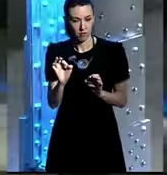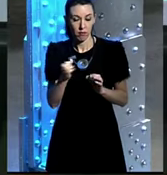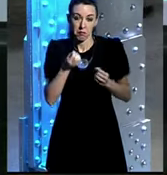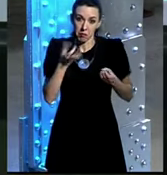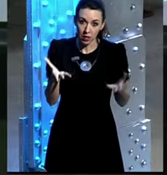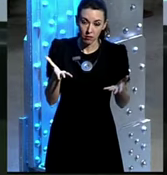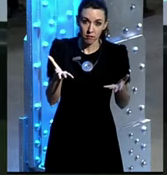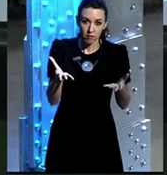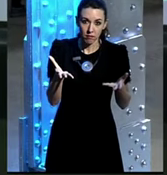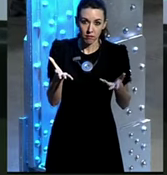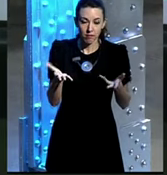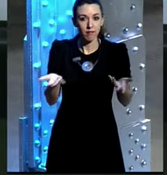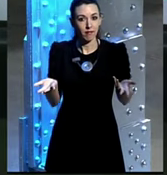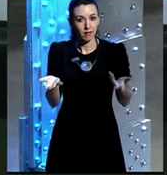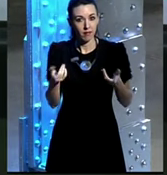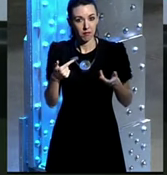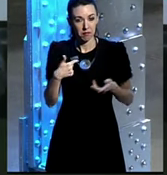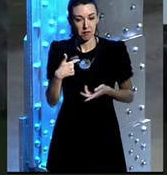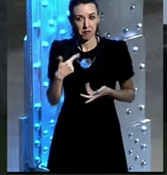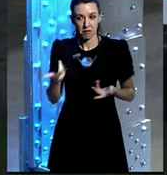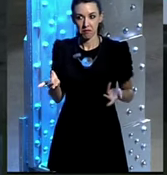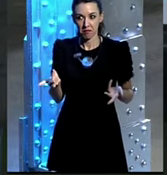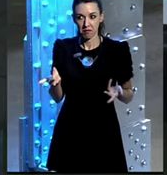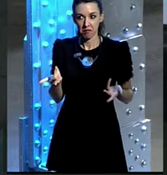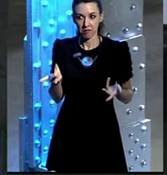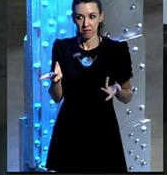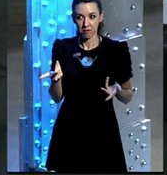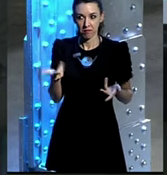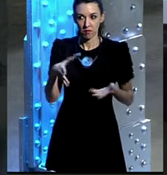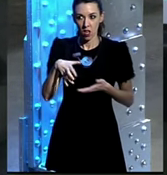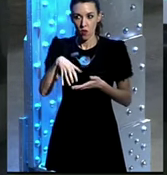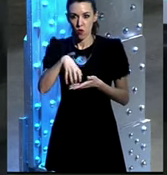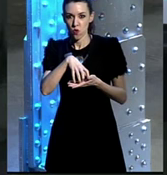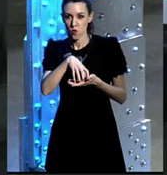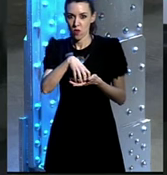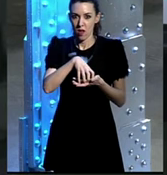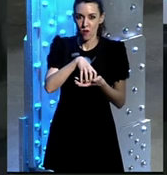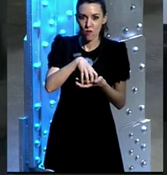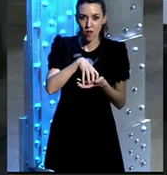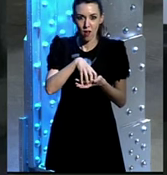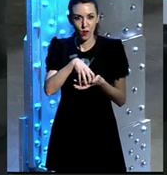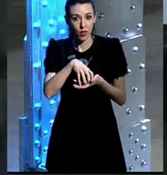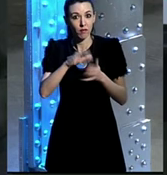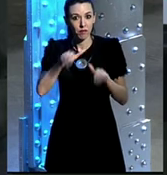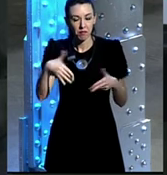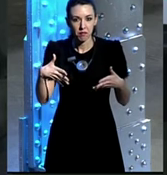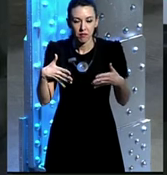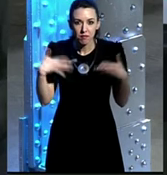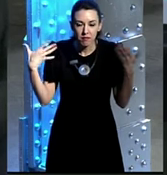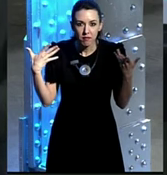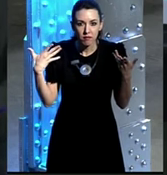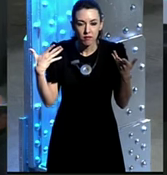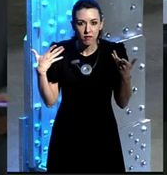Bien, y ahí estaba yo, en un mar de indecisiones, cuando de pronto